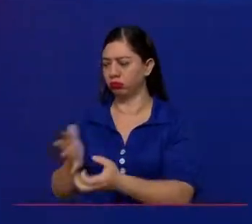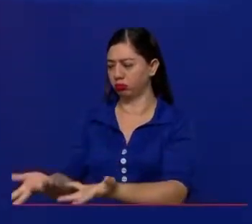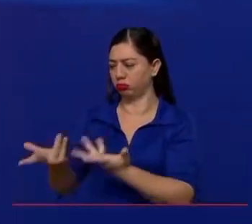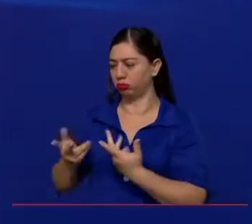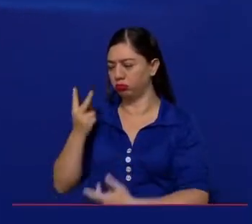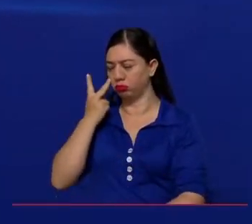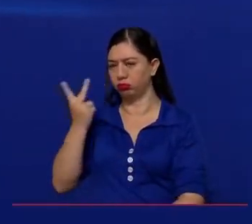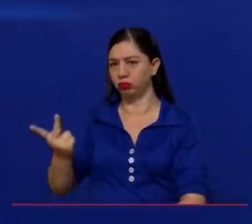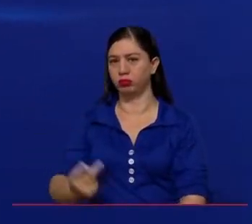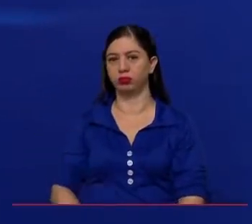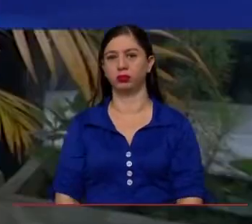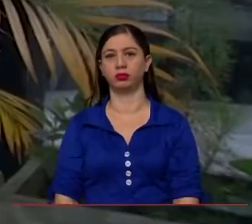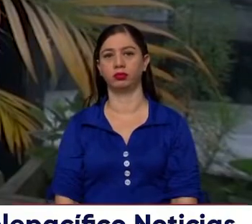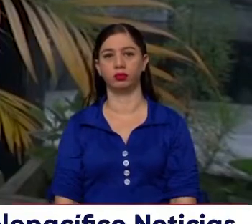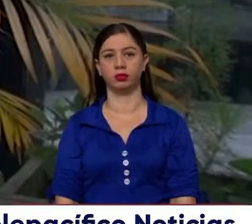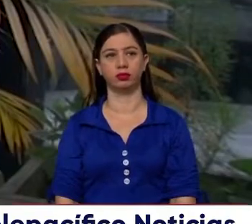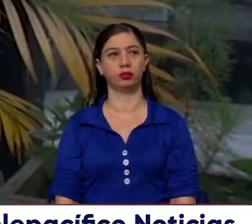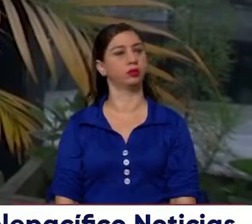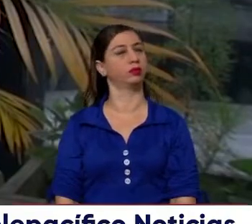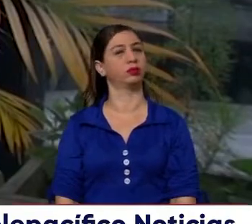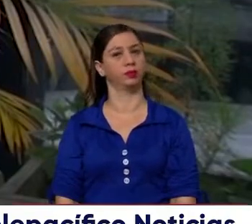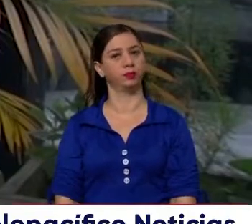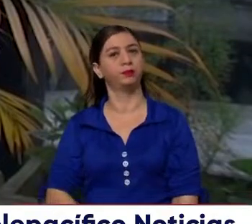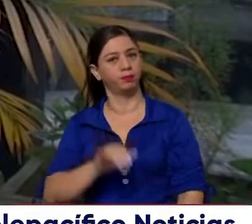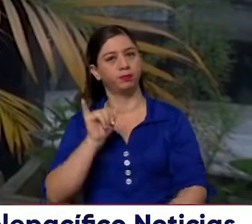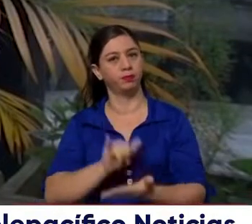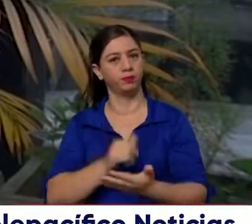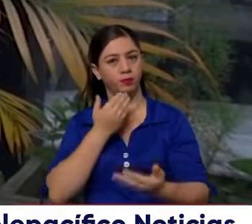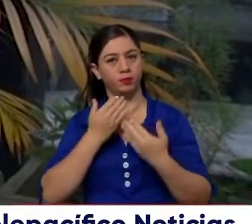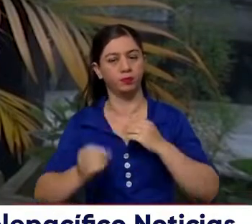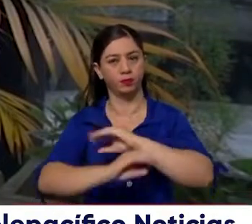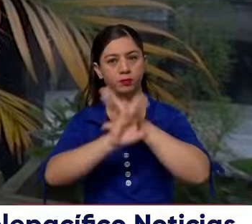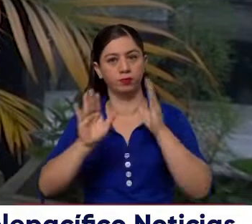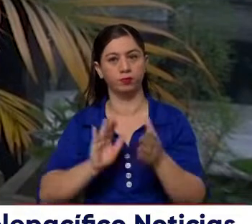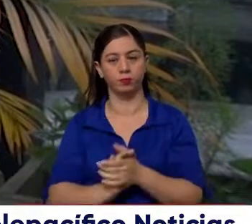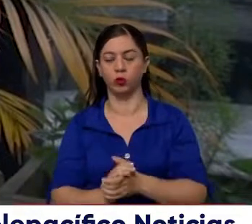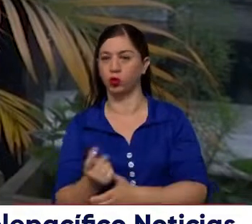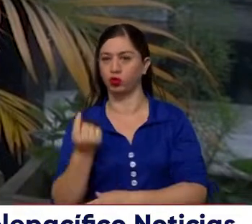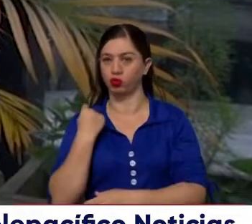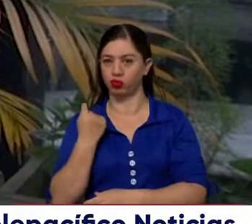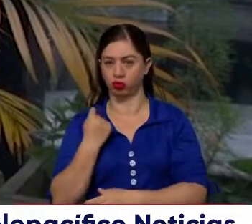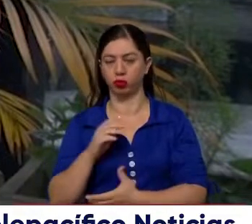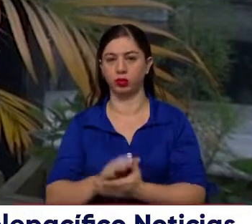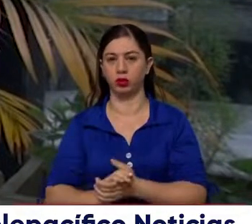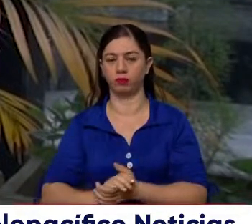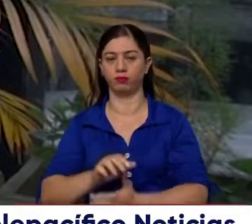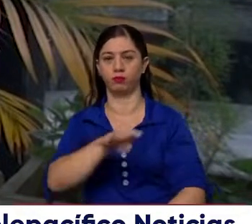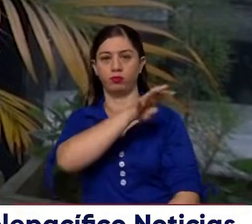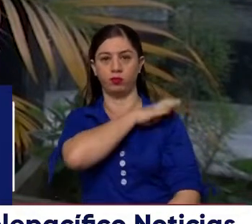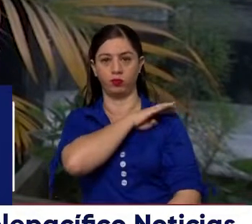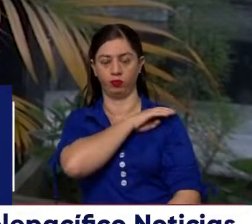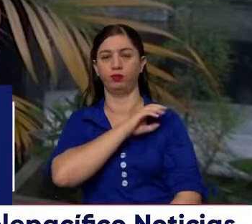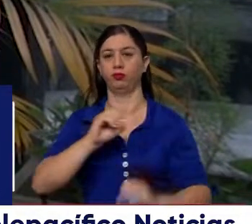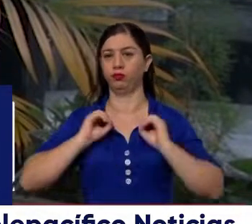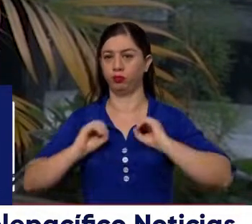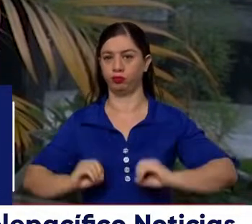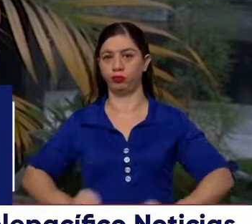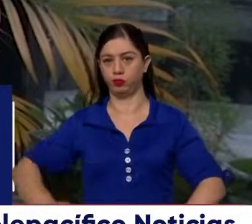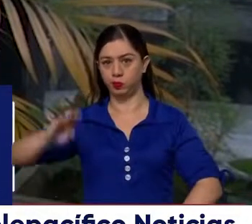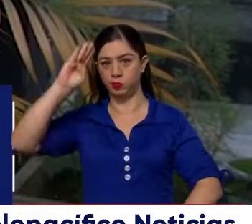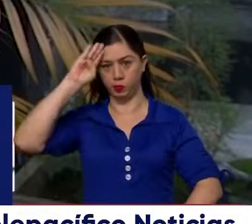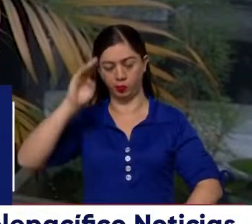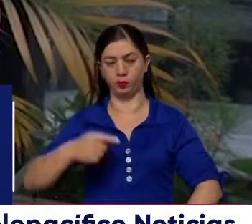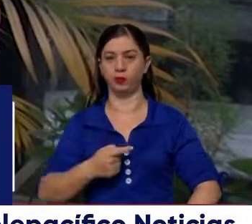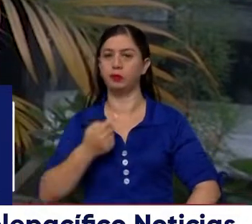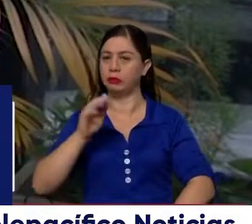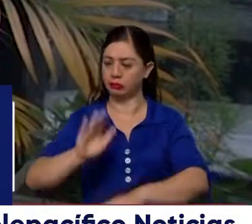y lo vemos así es muy buenos días en las últimas horas el comandante de la tercera división del ejército nacional